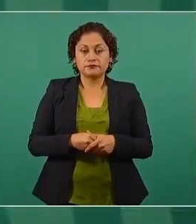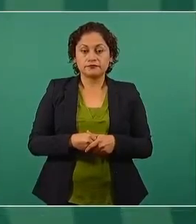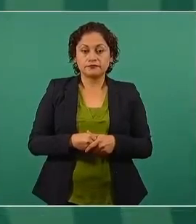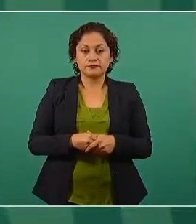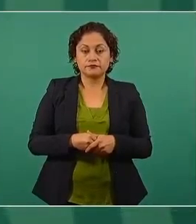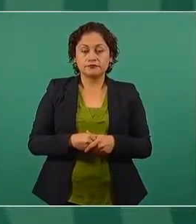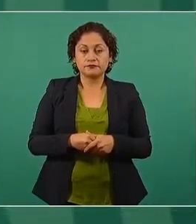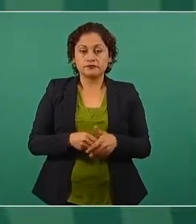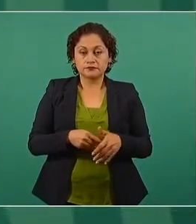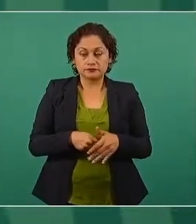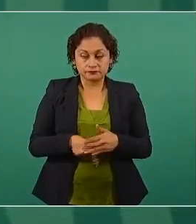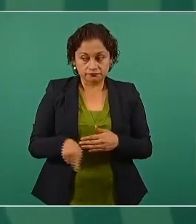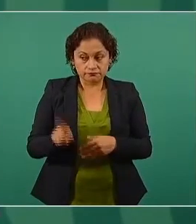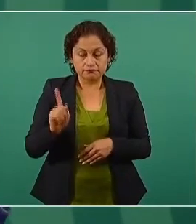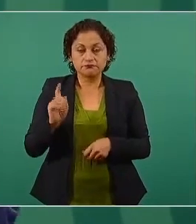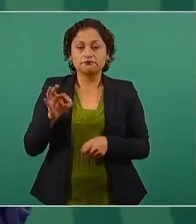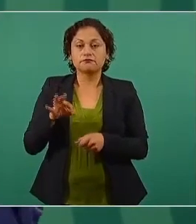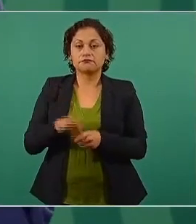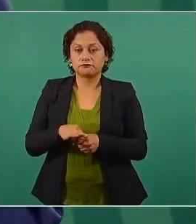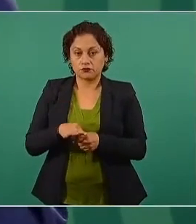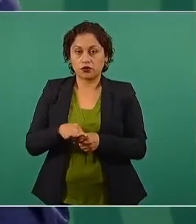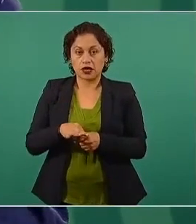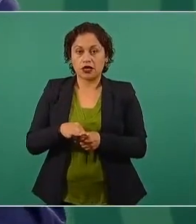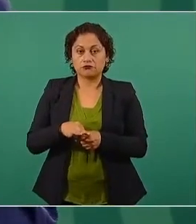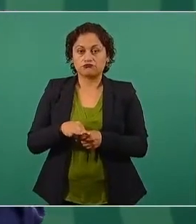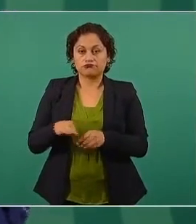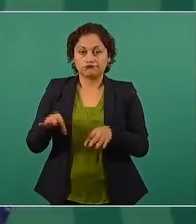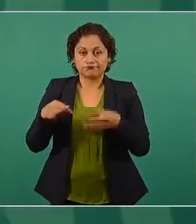vas a votar, te van a dar tu boleta,